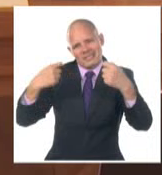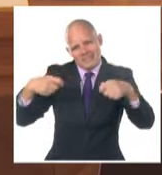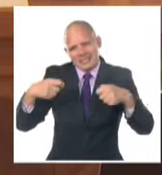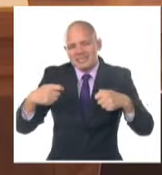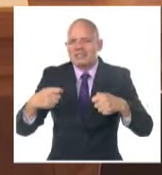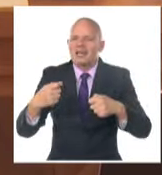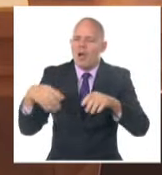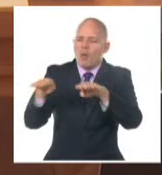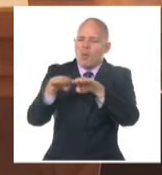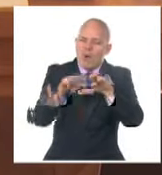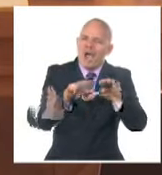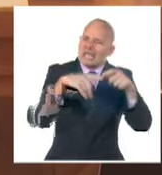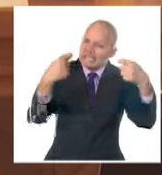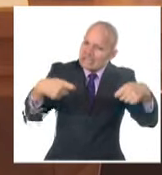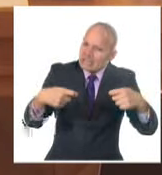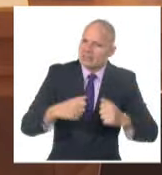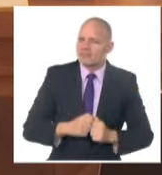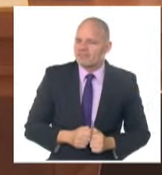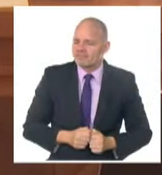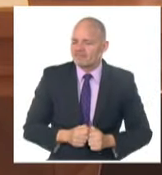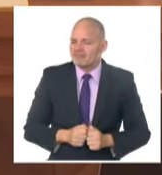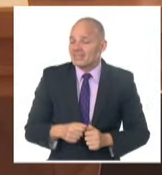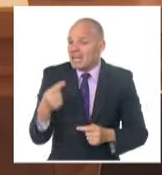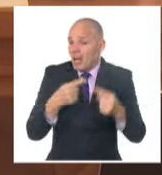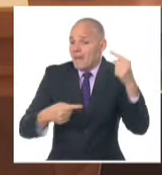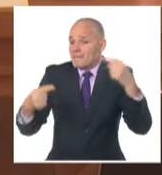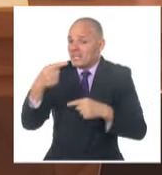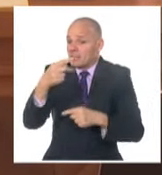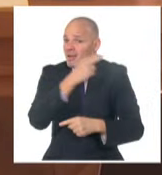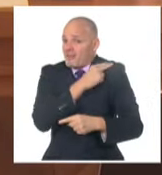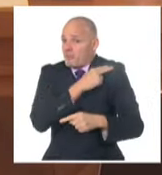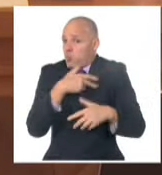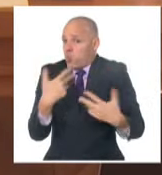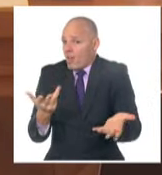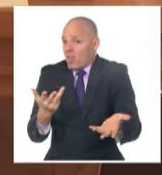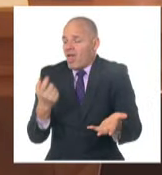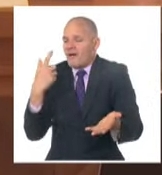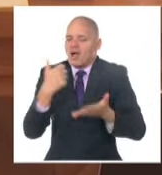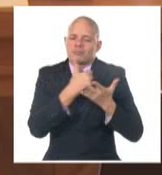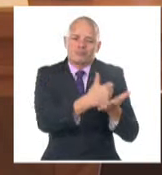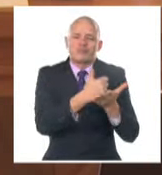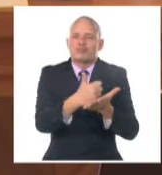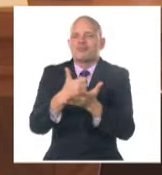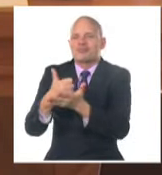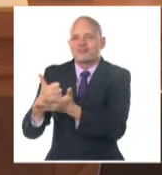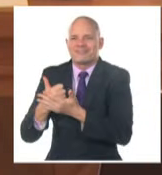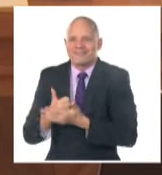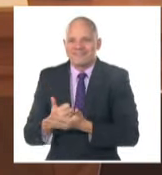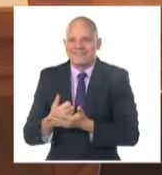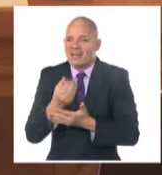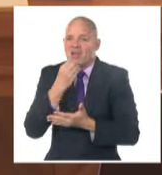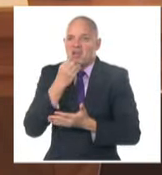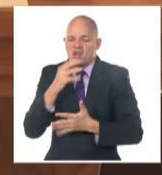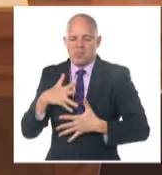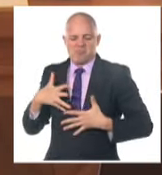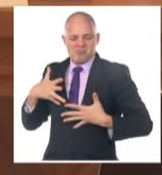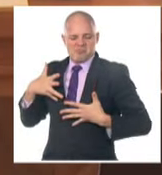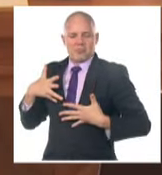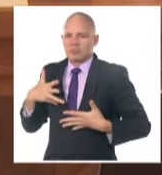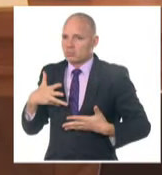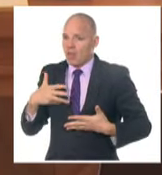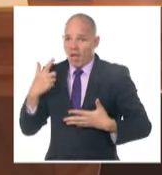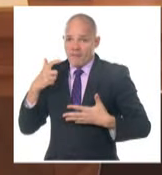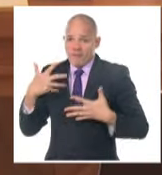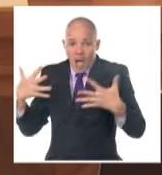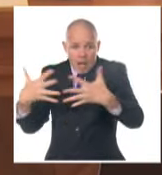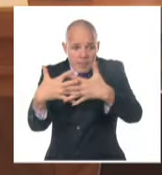Solo la cooperación y la solidaridad entre los países serán efectivas para